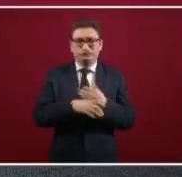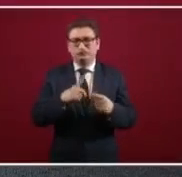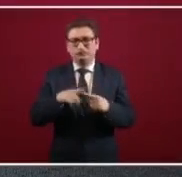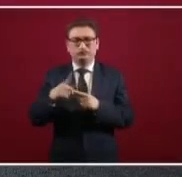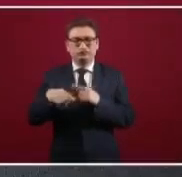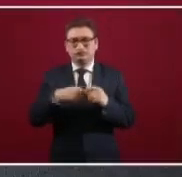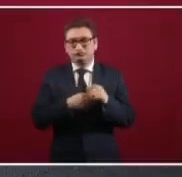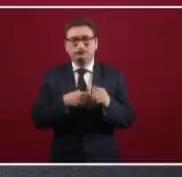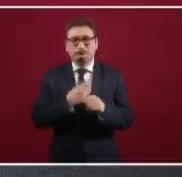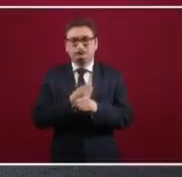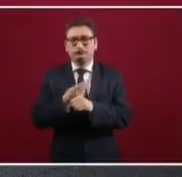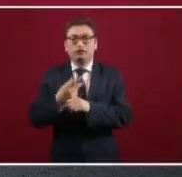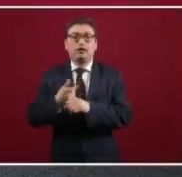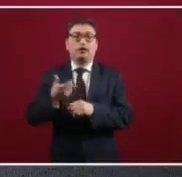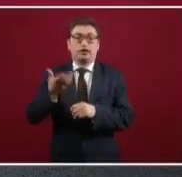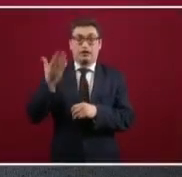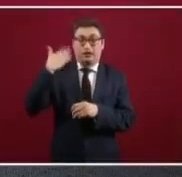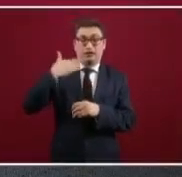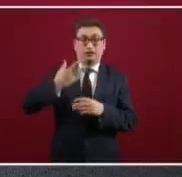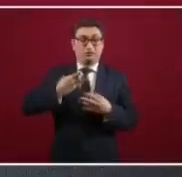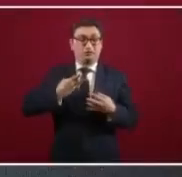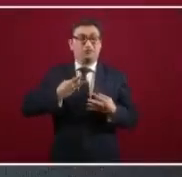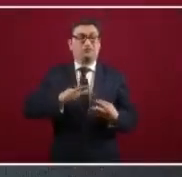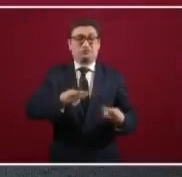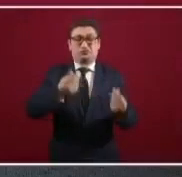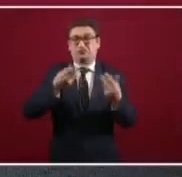ya no es gastar por gastar